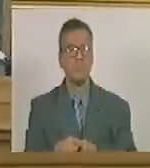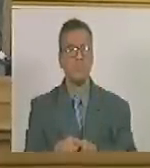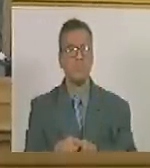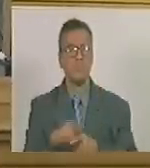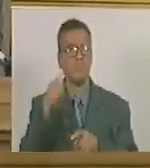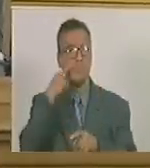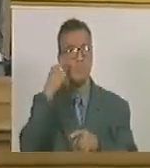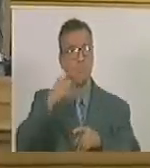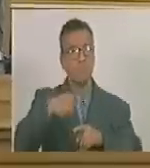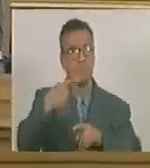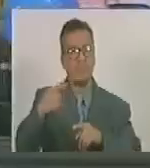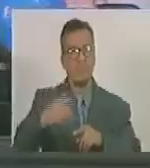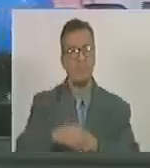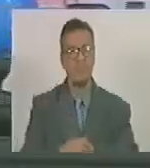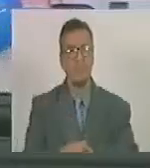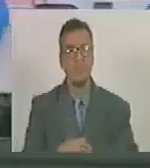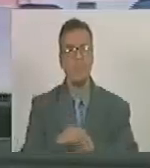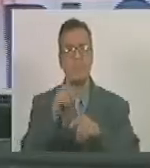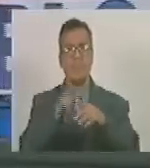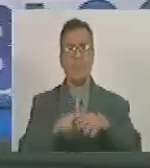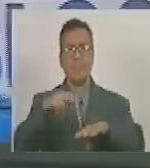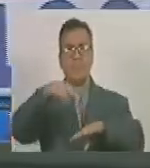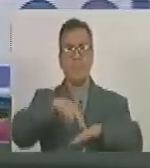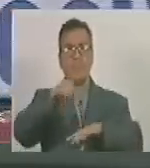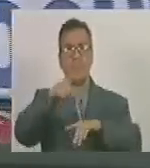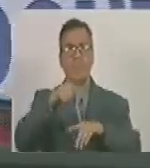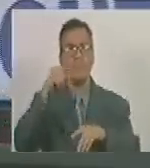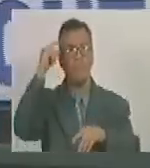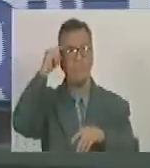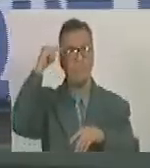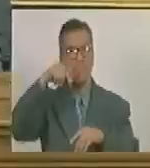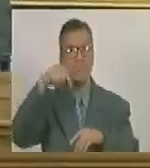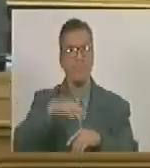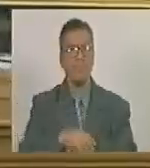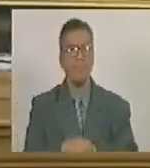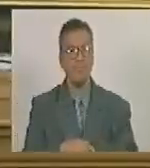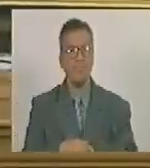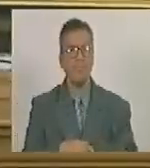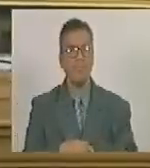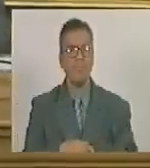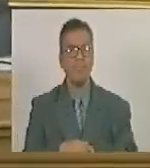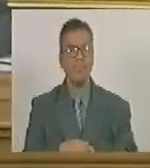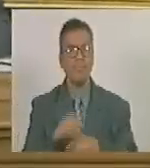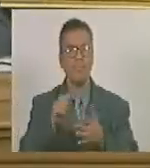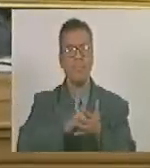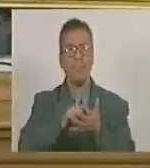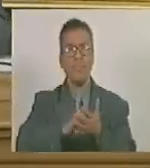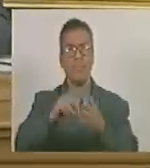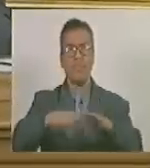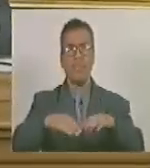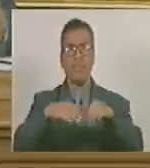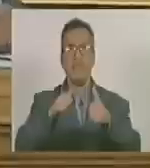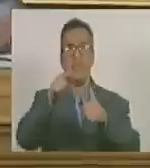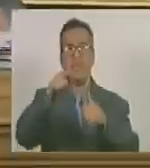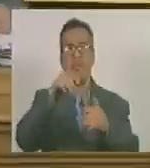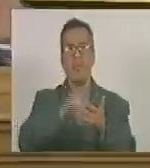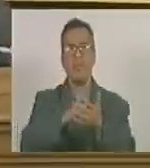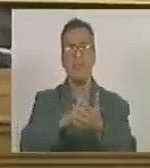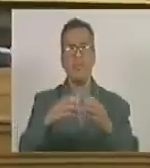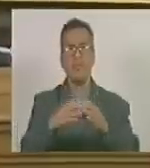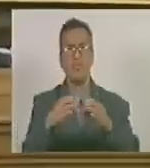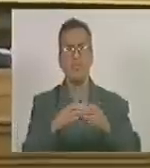En consecuencia, se levanta la sesión con la constancia del voto salvado del